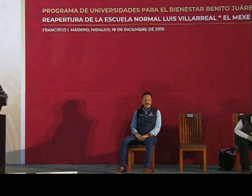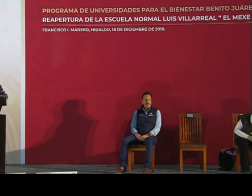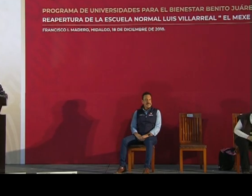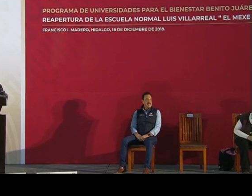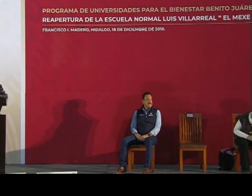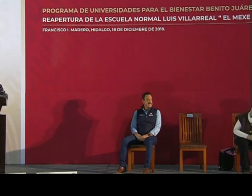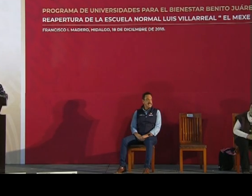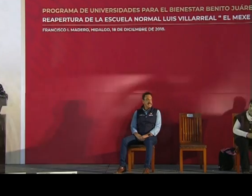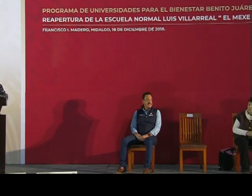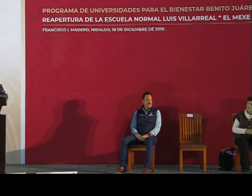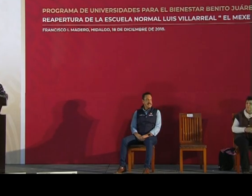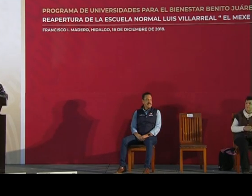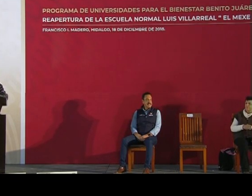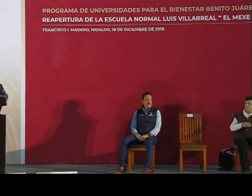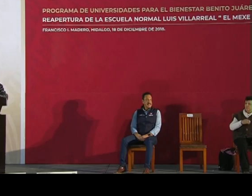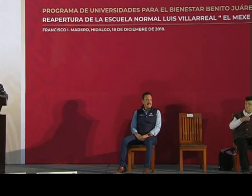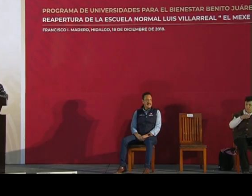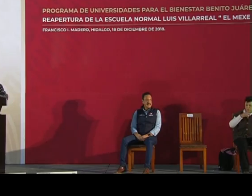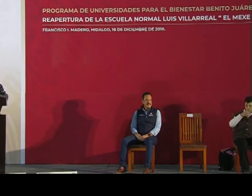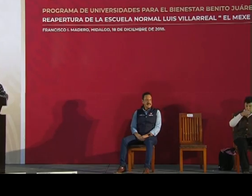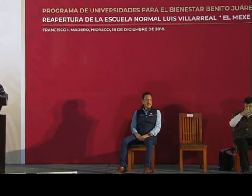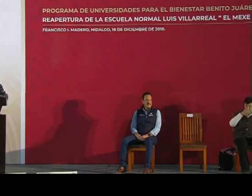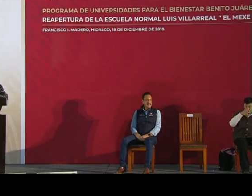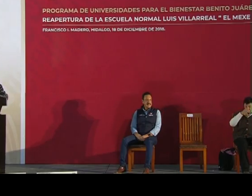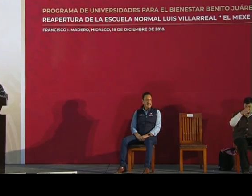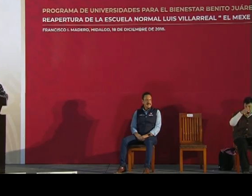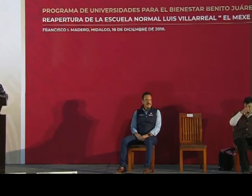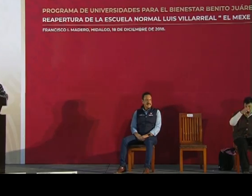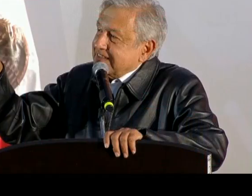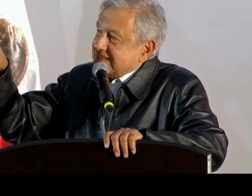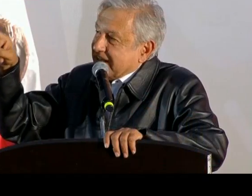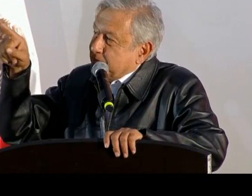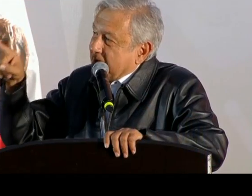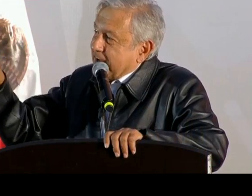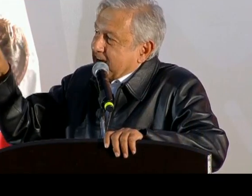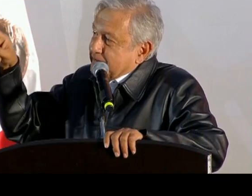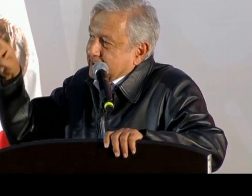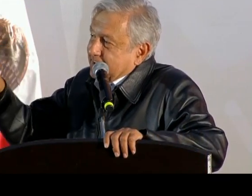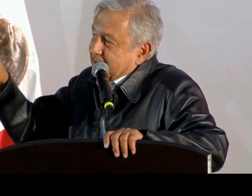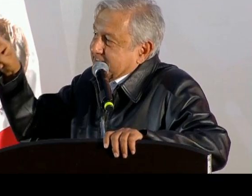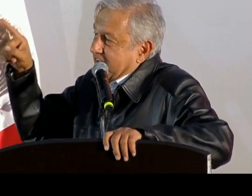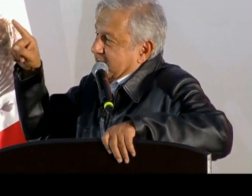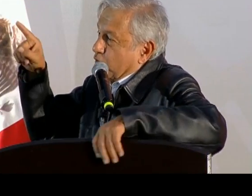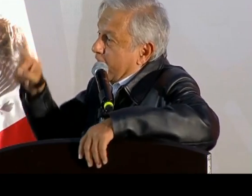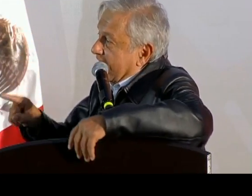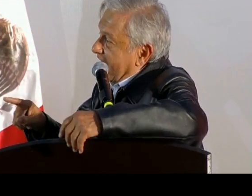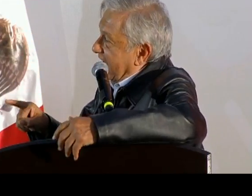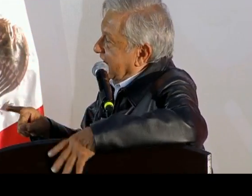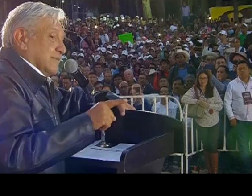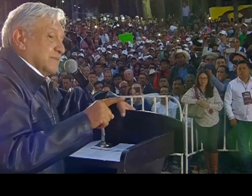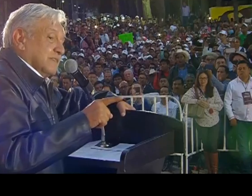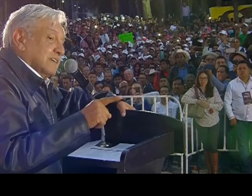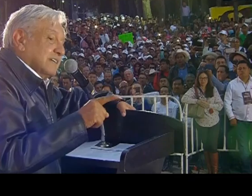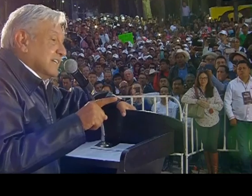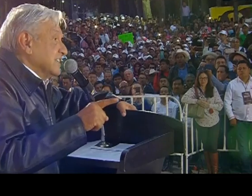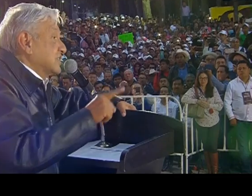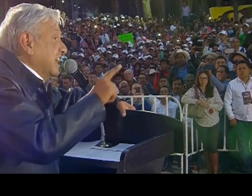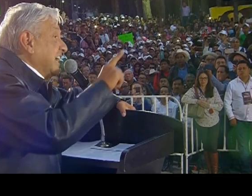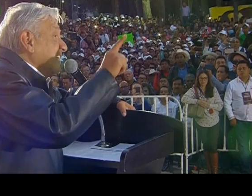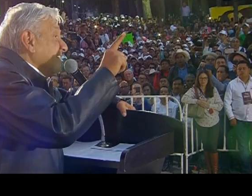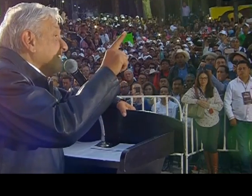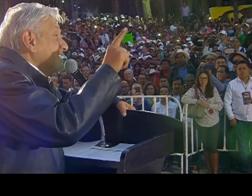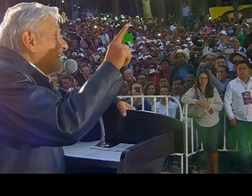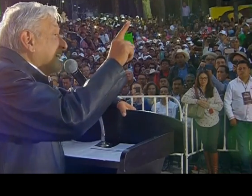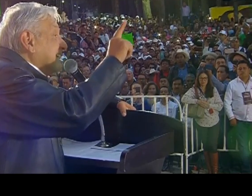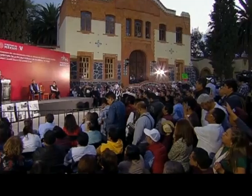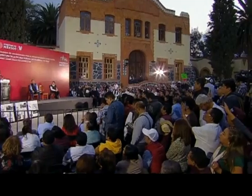en lo que alguna vez fue el casco de la hacienda de San Antonio en el Valle del Mezquital, Hidalgo, el presidente López Obrador presentó de manera oficial el programa de